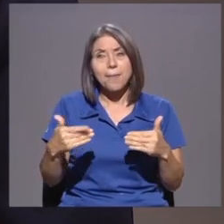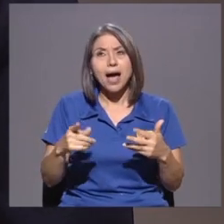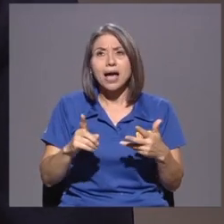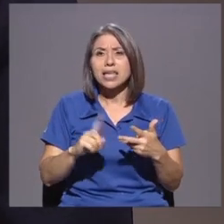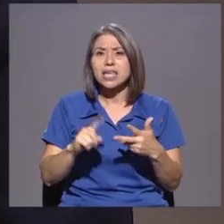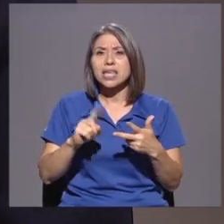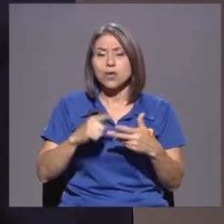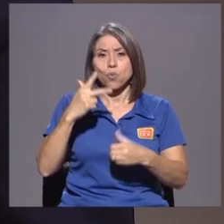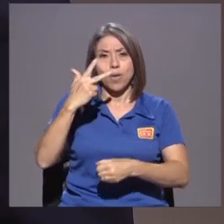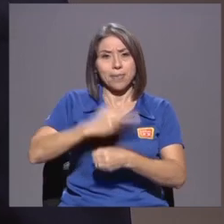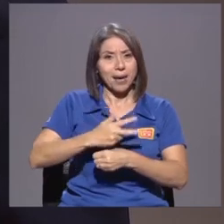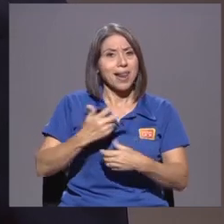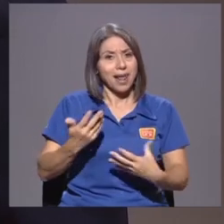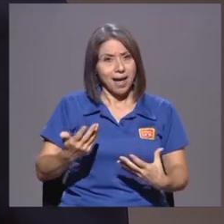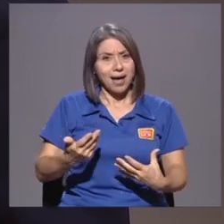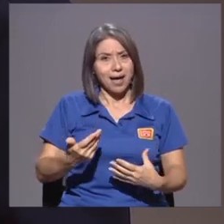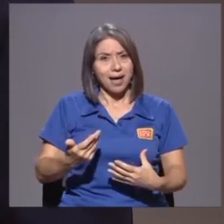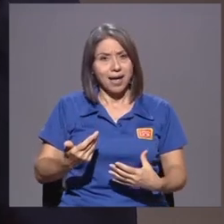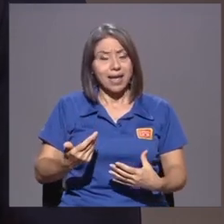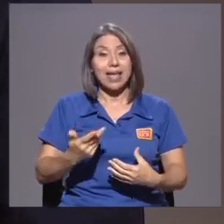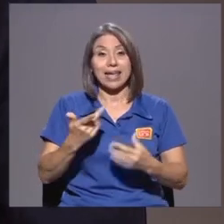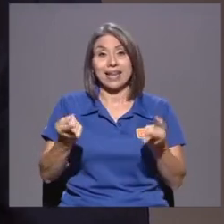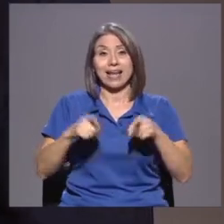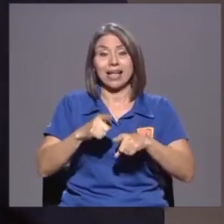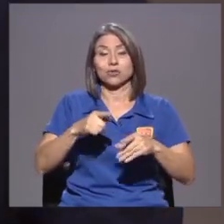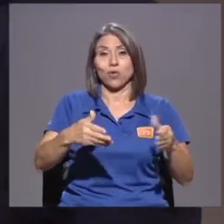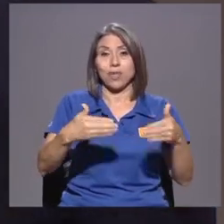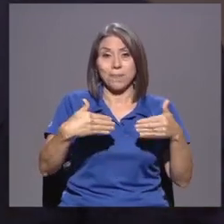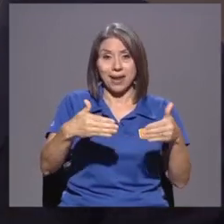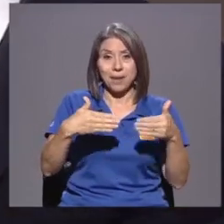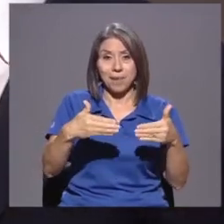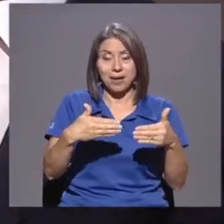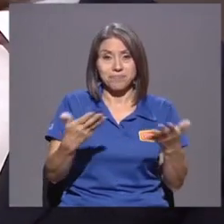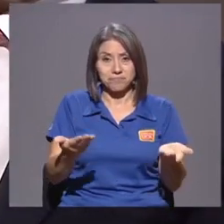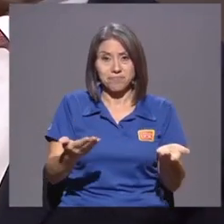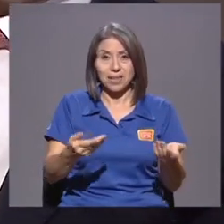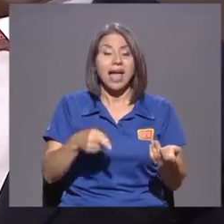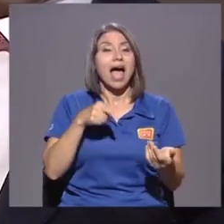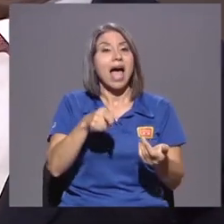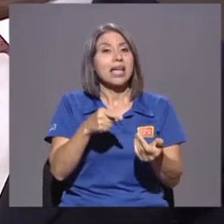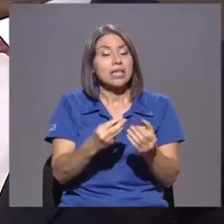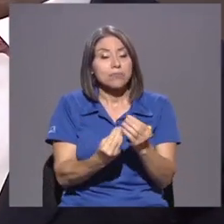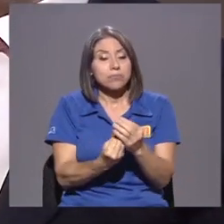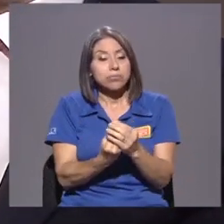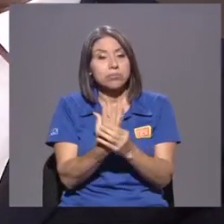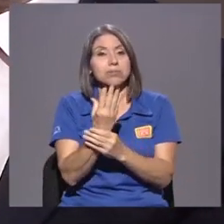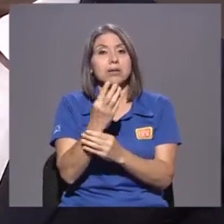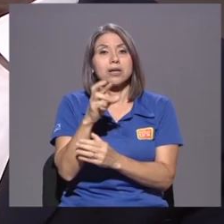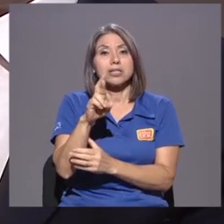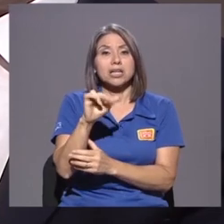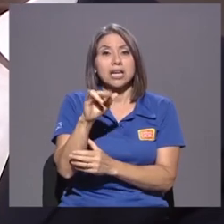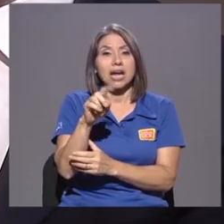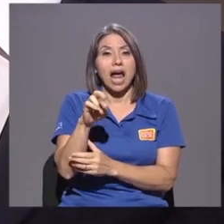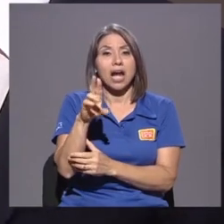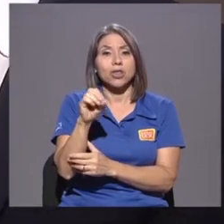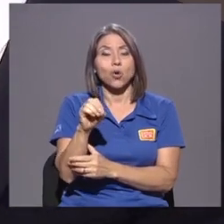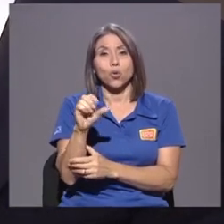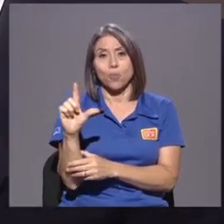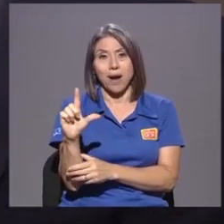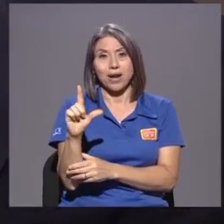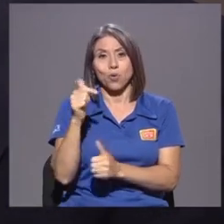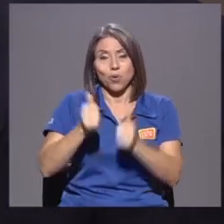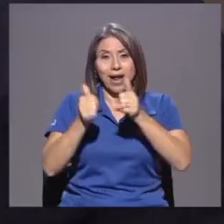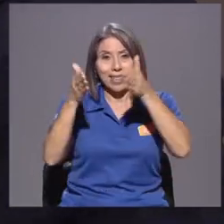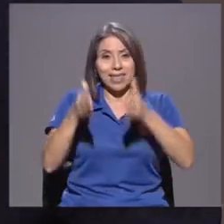guatemala en el caso de panamá como también comentaba al principio la emergencia de ricardo lumbar un candidato independiente me